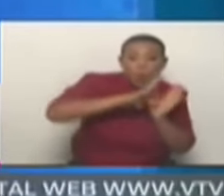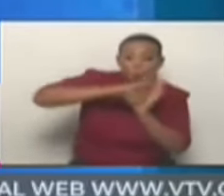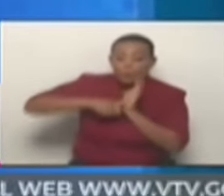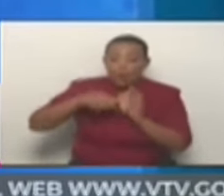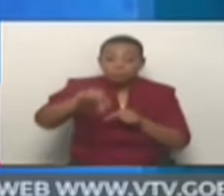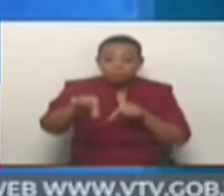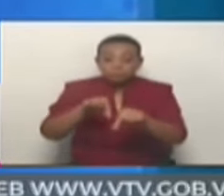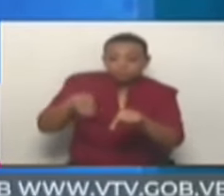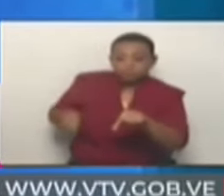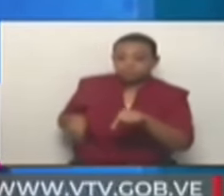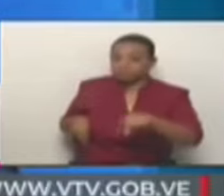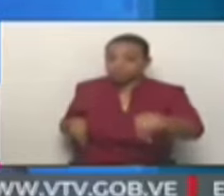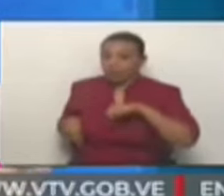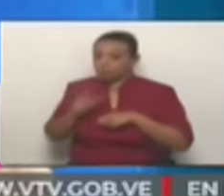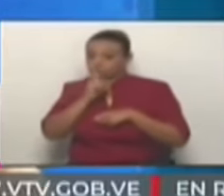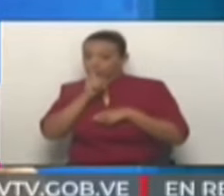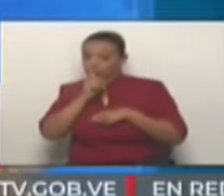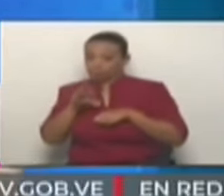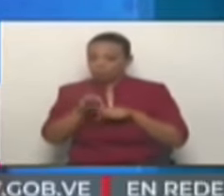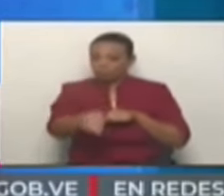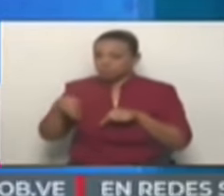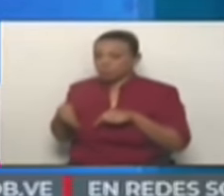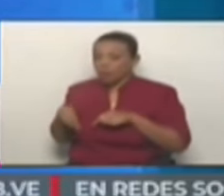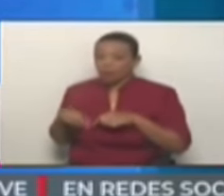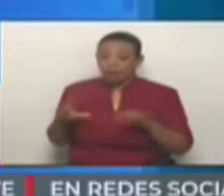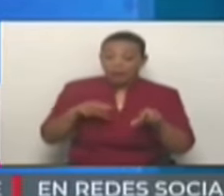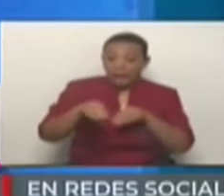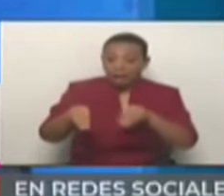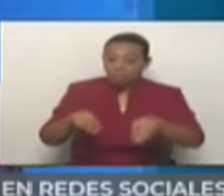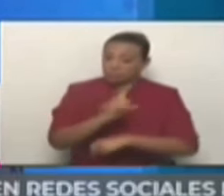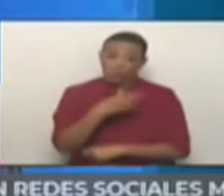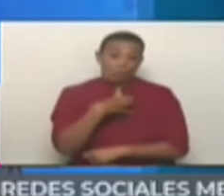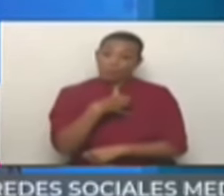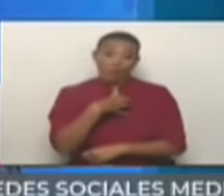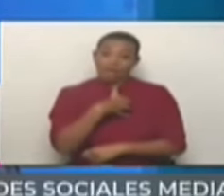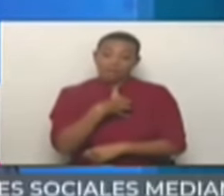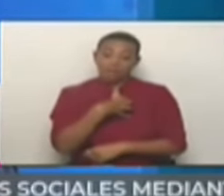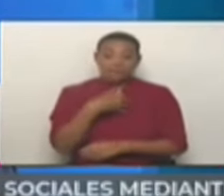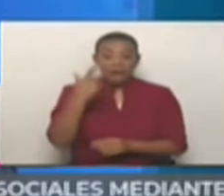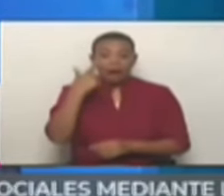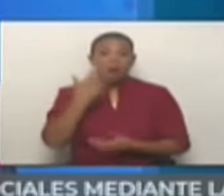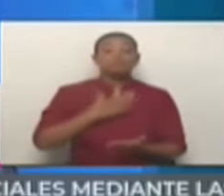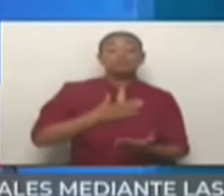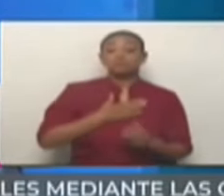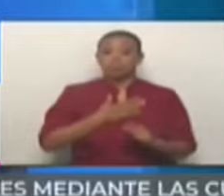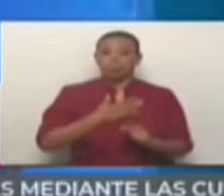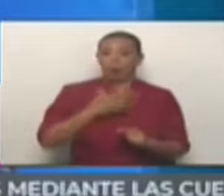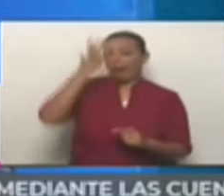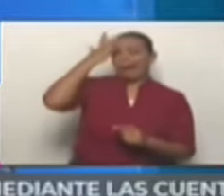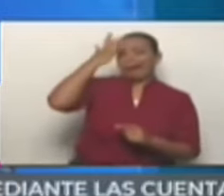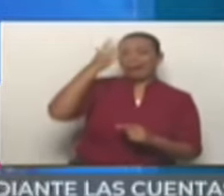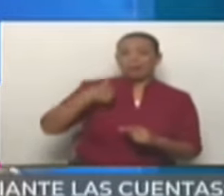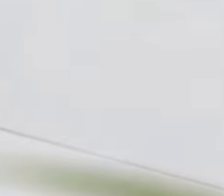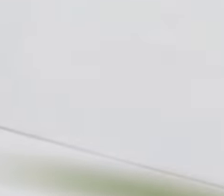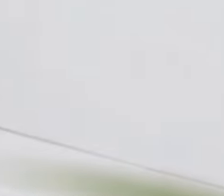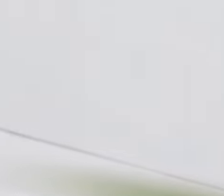el parlamento de Venezuela controlado por el chavismo prepara una resolución para instar al gobierno de Nicolás maduro a romper sus relaciones